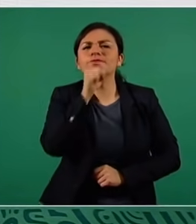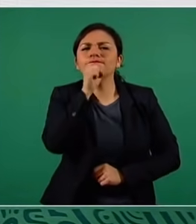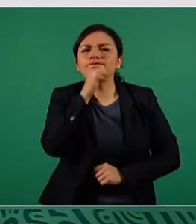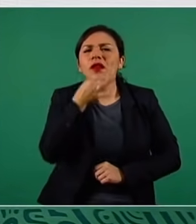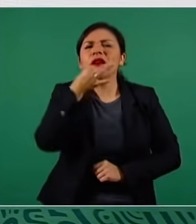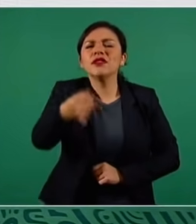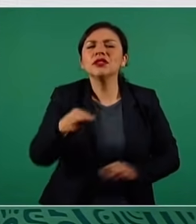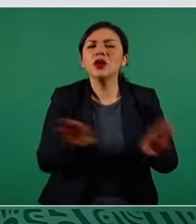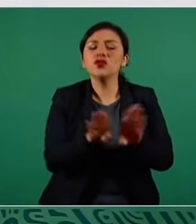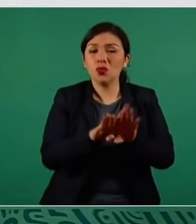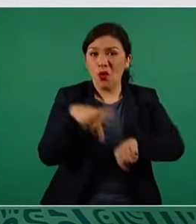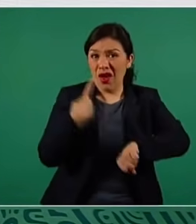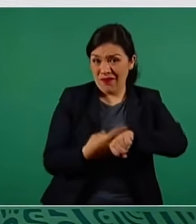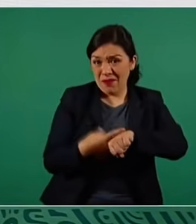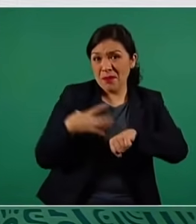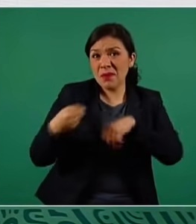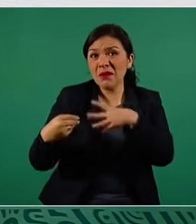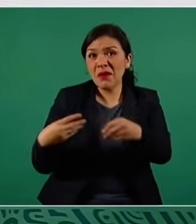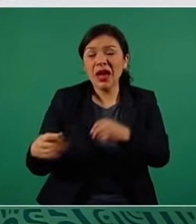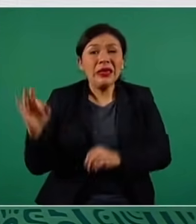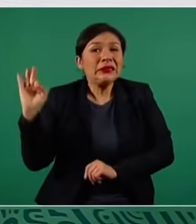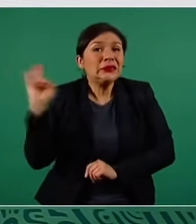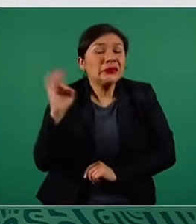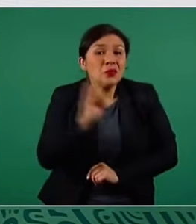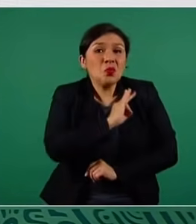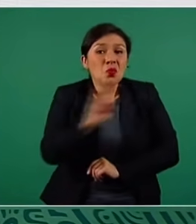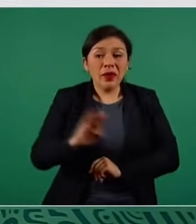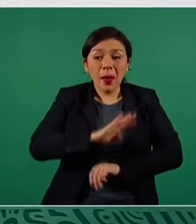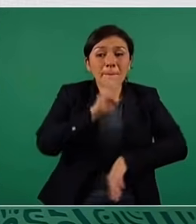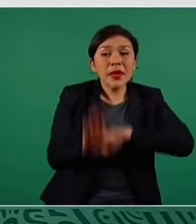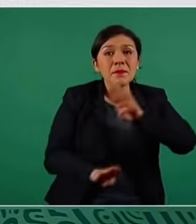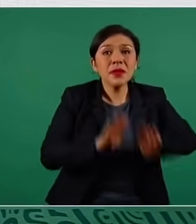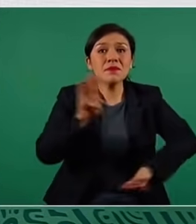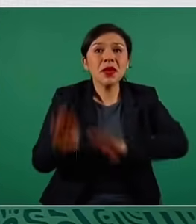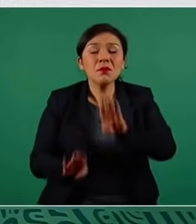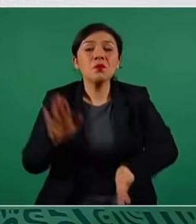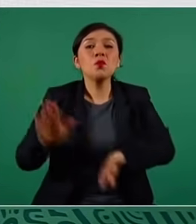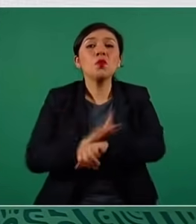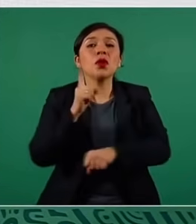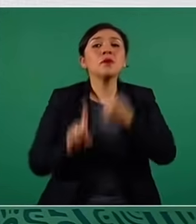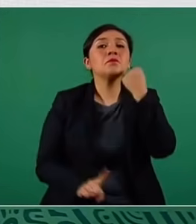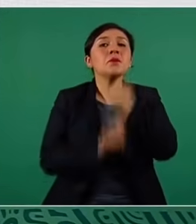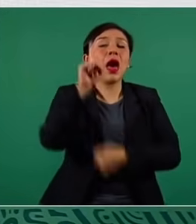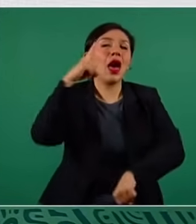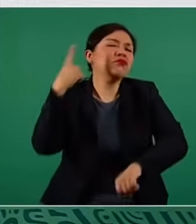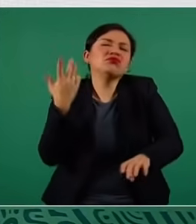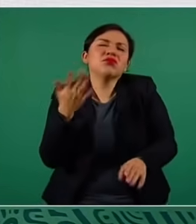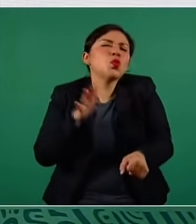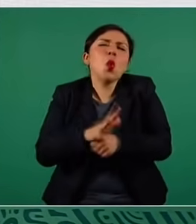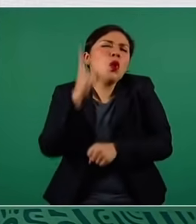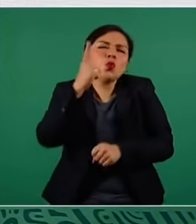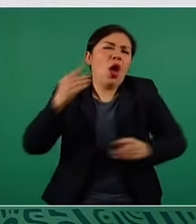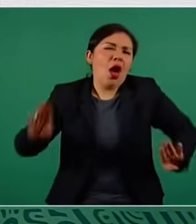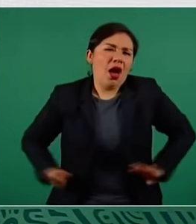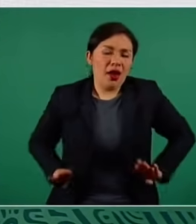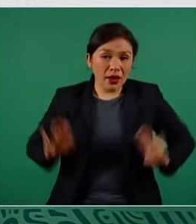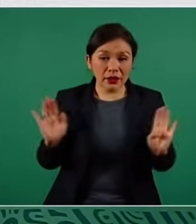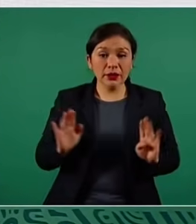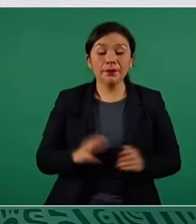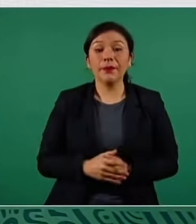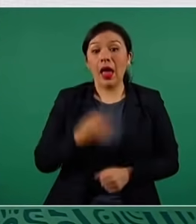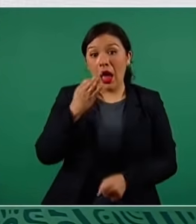epidemiológico que refleja la probabilidad de morir como consecuencia de una causa específica en esta